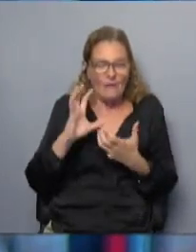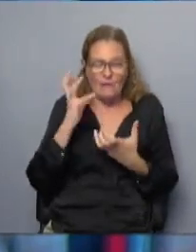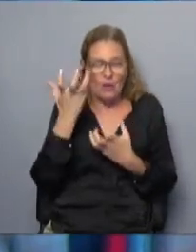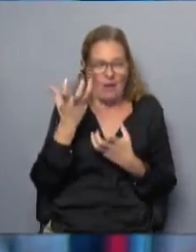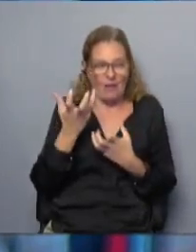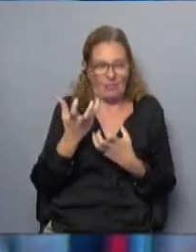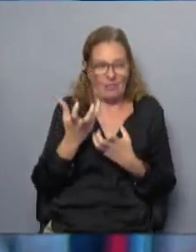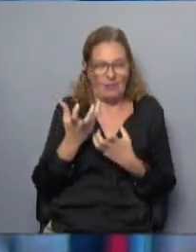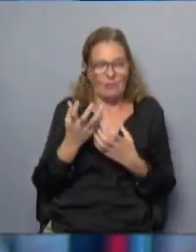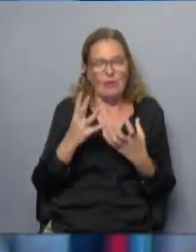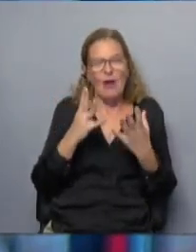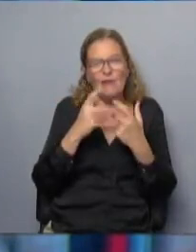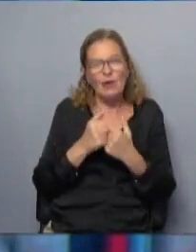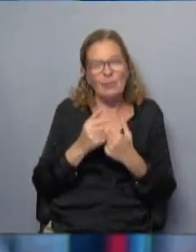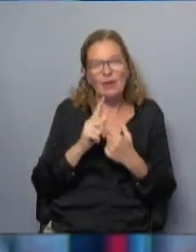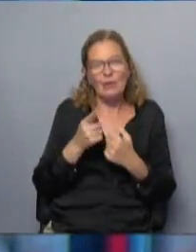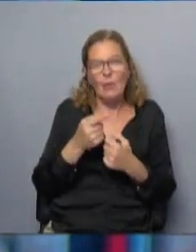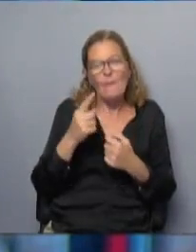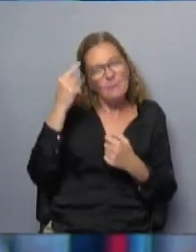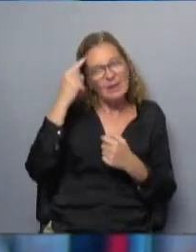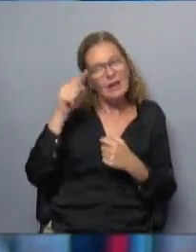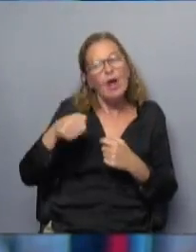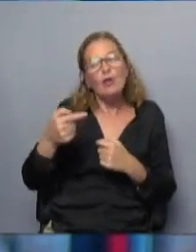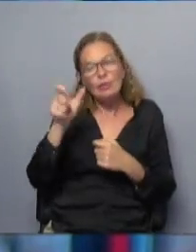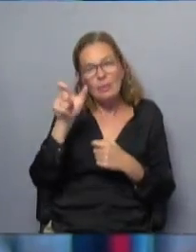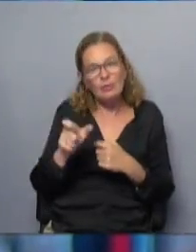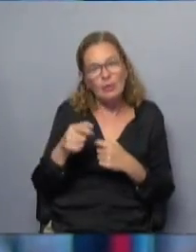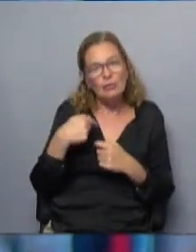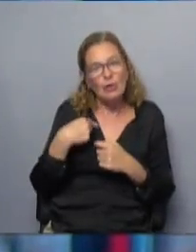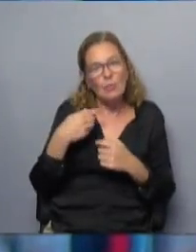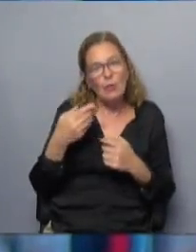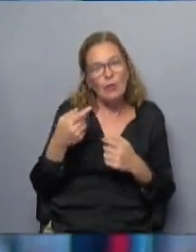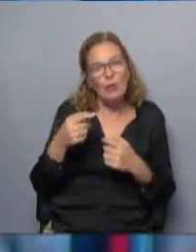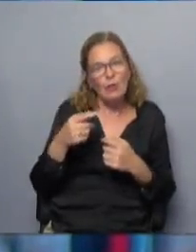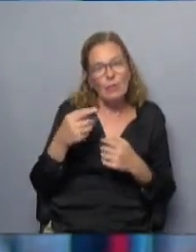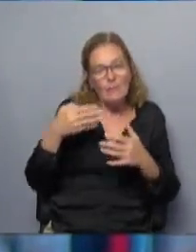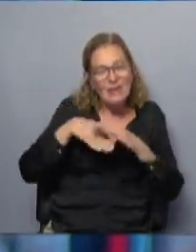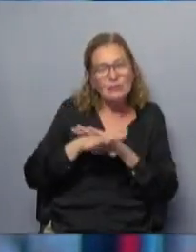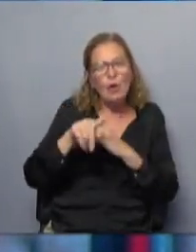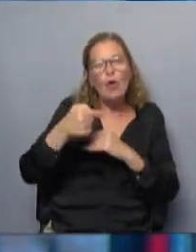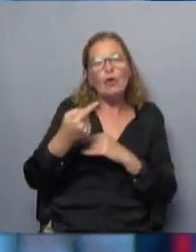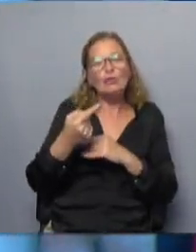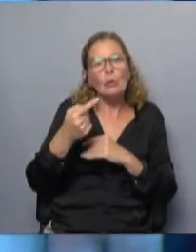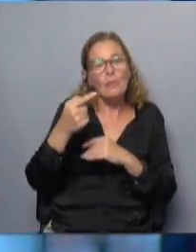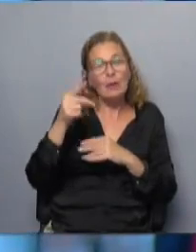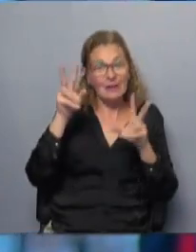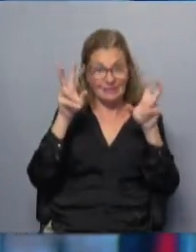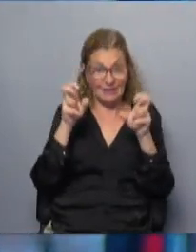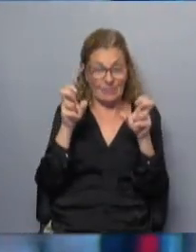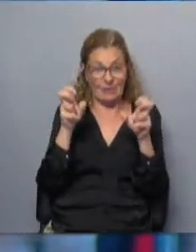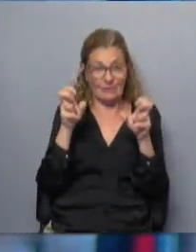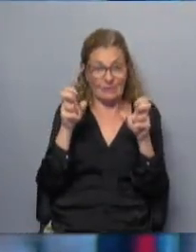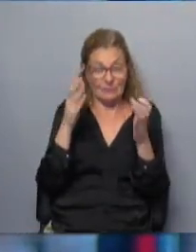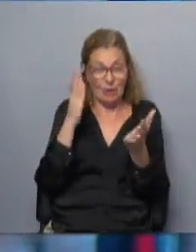por una forma que no tiene en cuenta al otro bueno como yo introduzco en otro en ese es el tema de